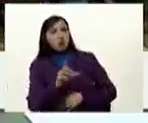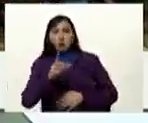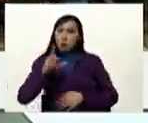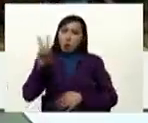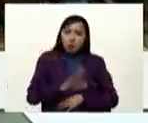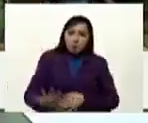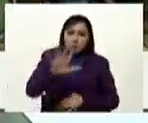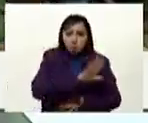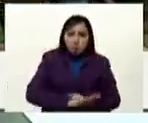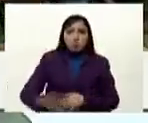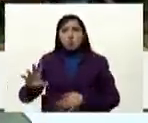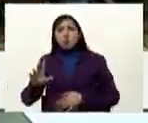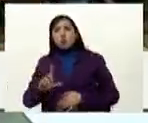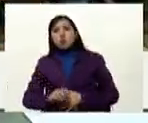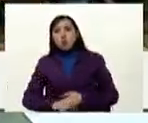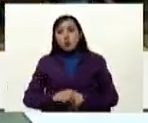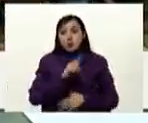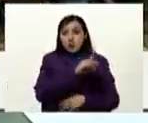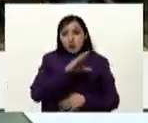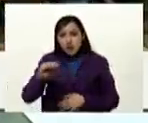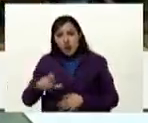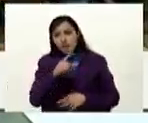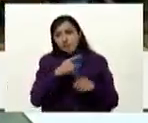en 8, 10% por 100.000 habitantes.